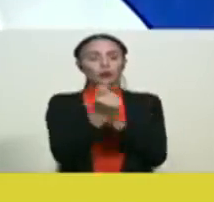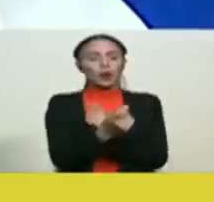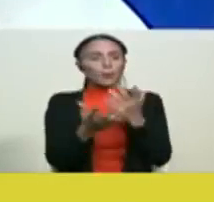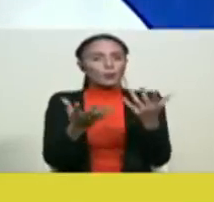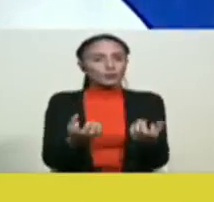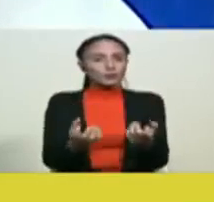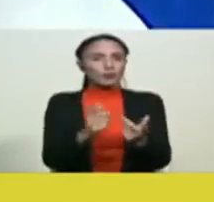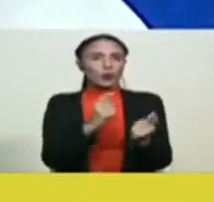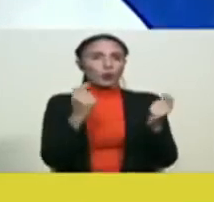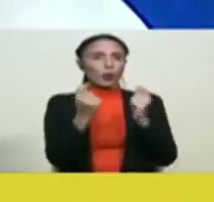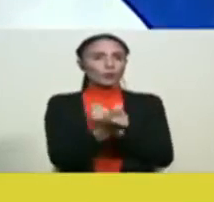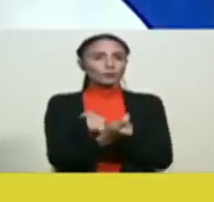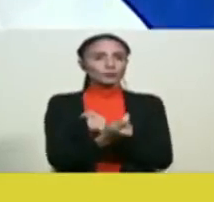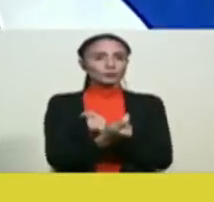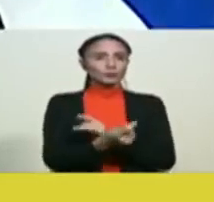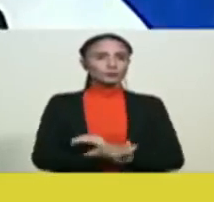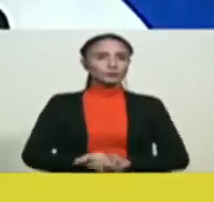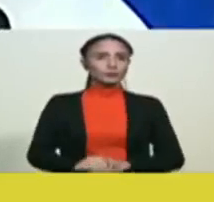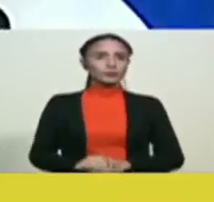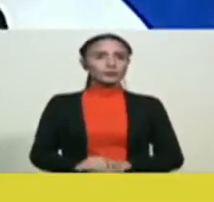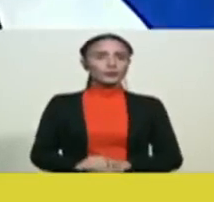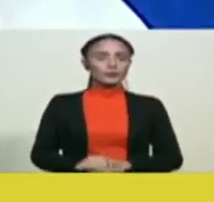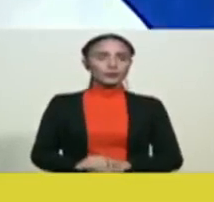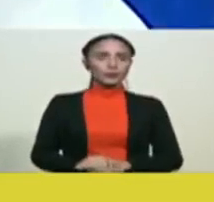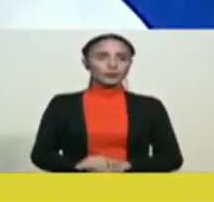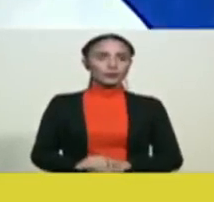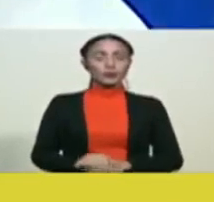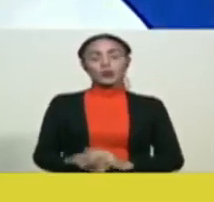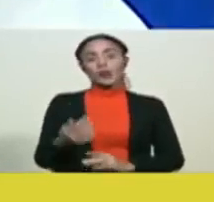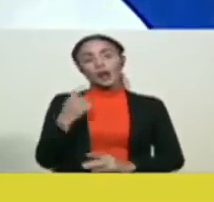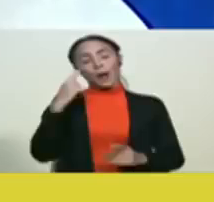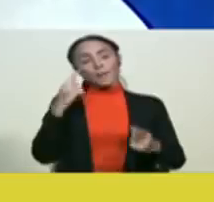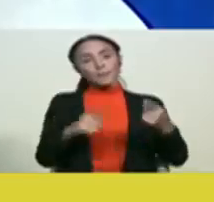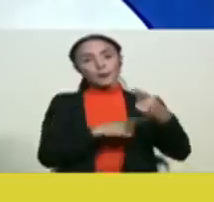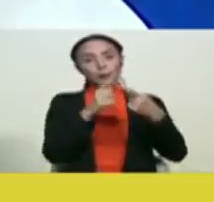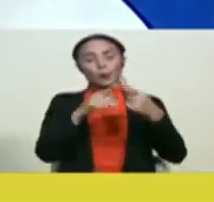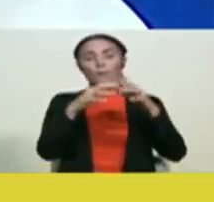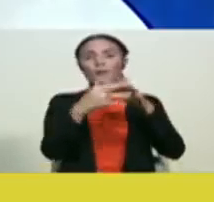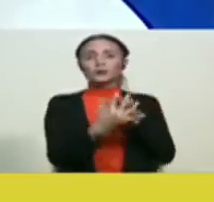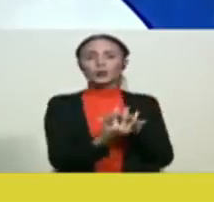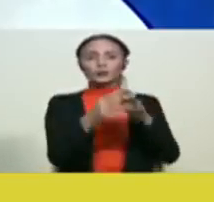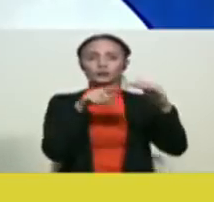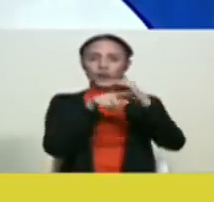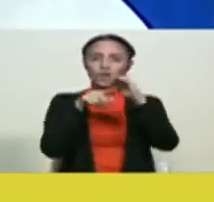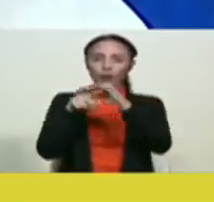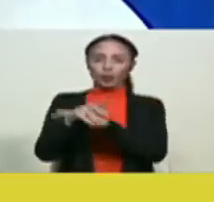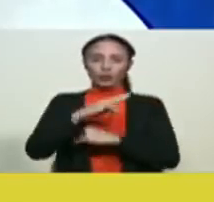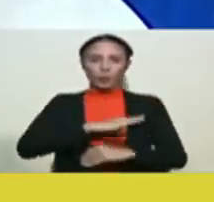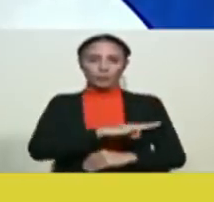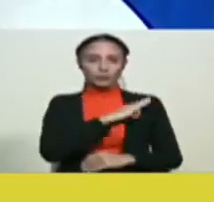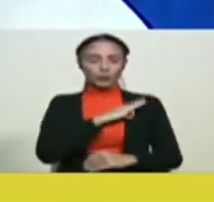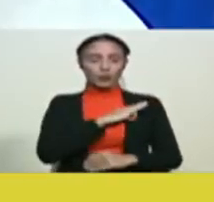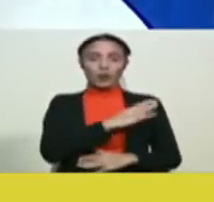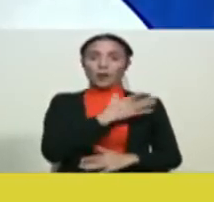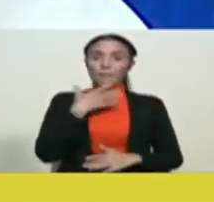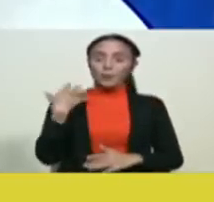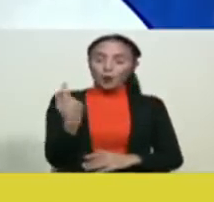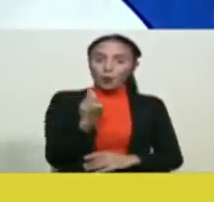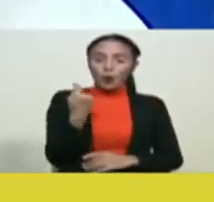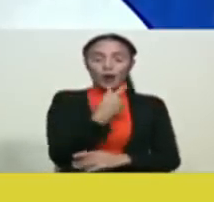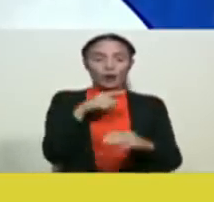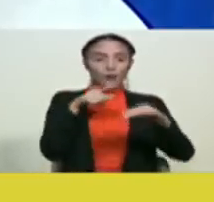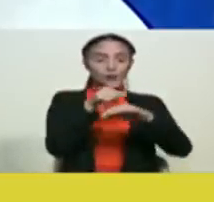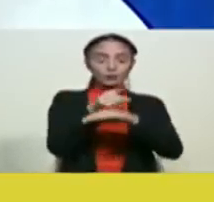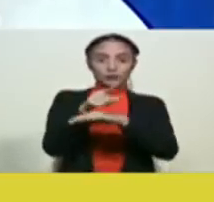para mejorar la misión barrio adentro para mejorar la prestación de salud